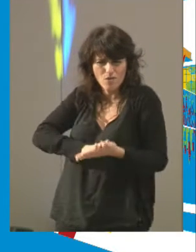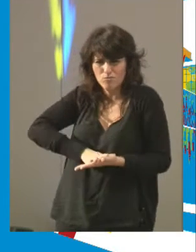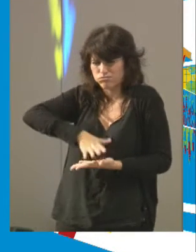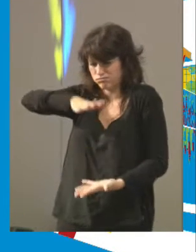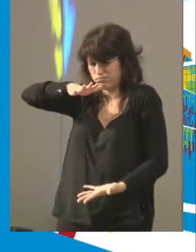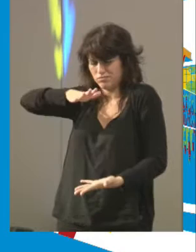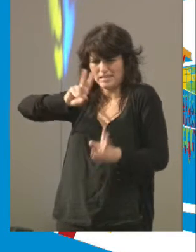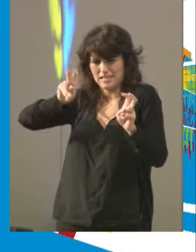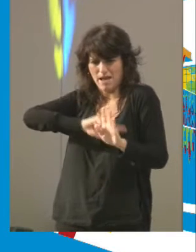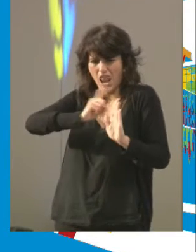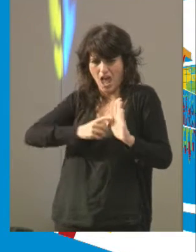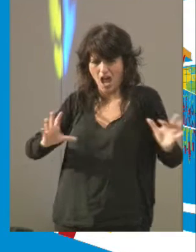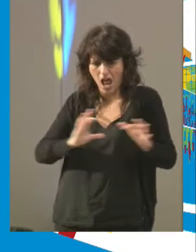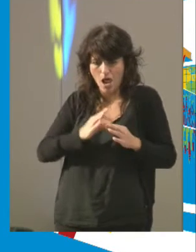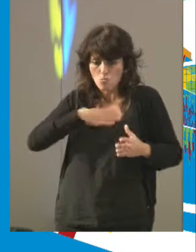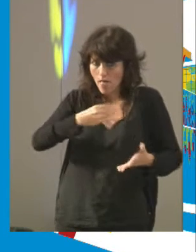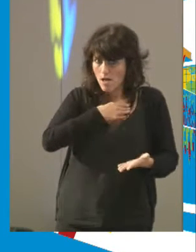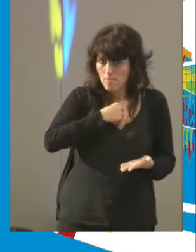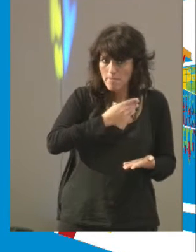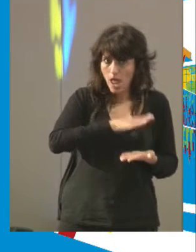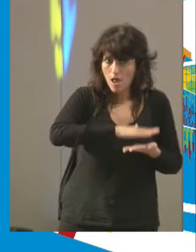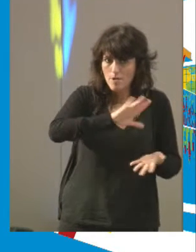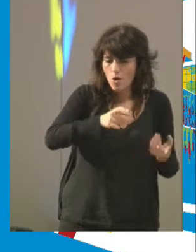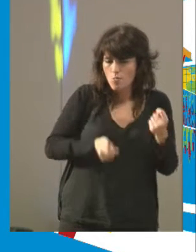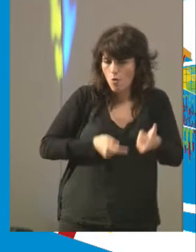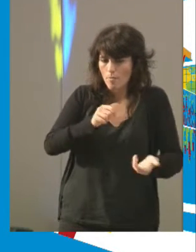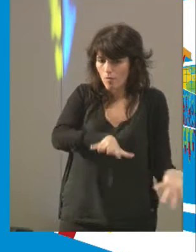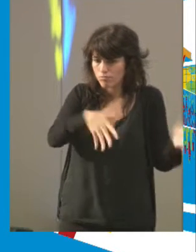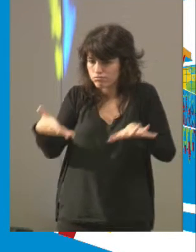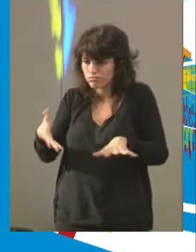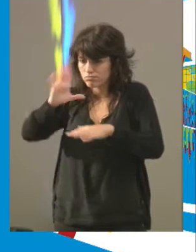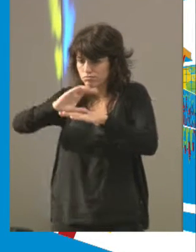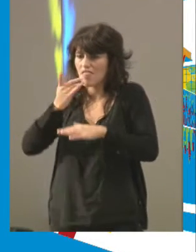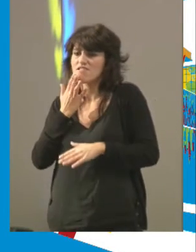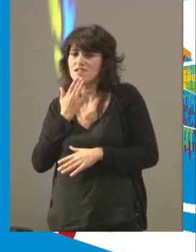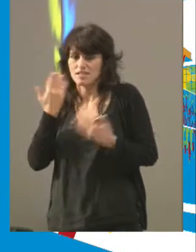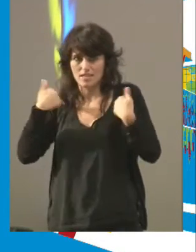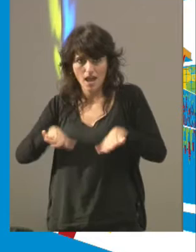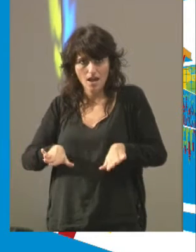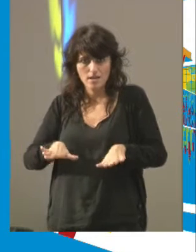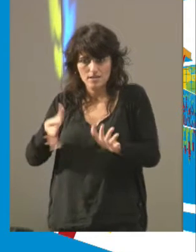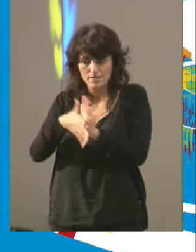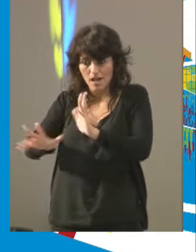legal y que puede estar en papel, pero que ya está poco a poco digitalizándose, nos permitirá ayudar